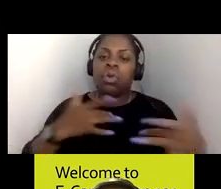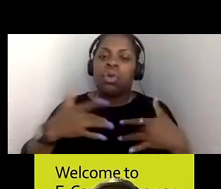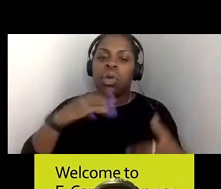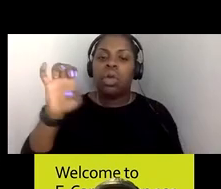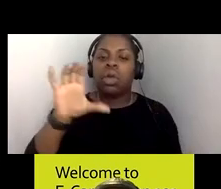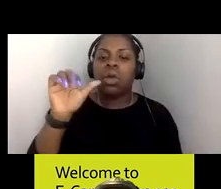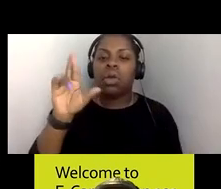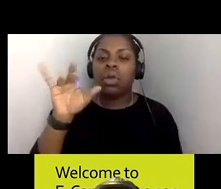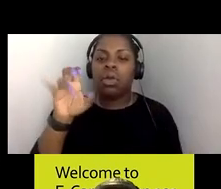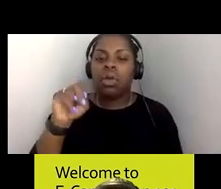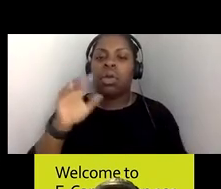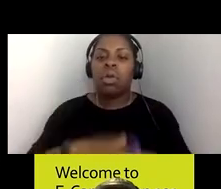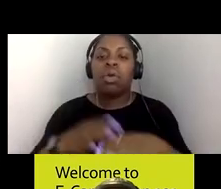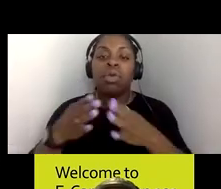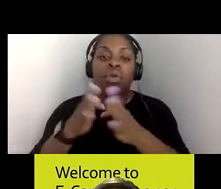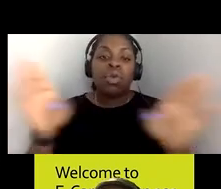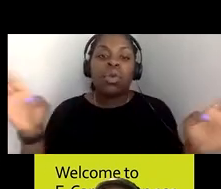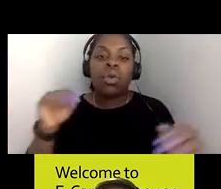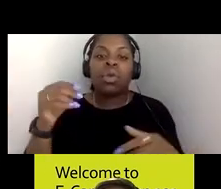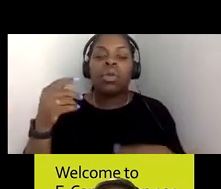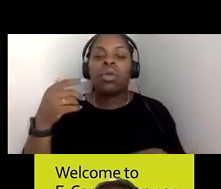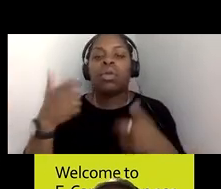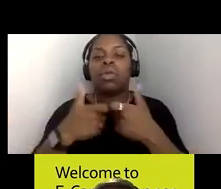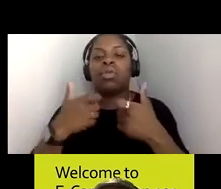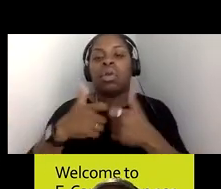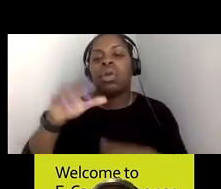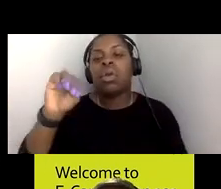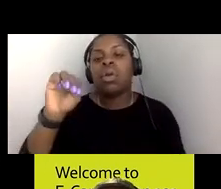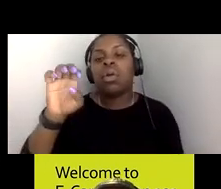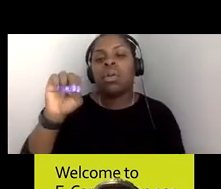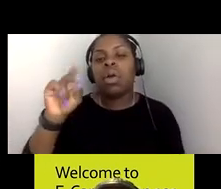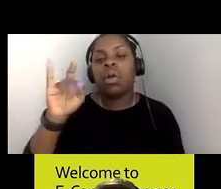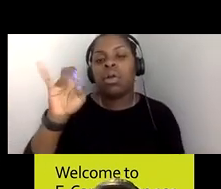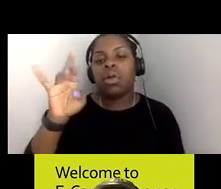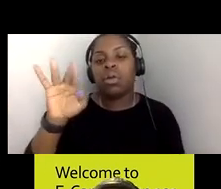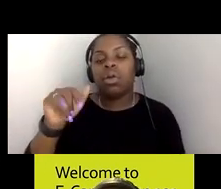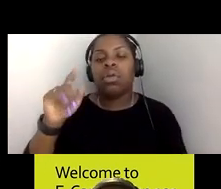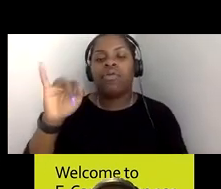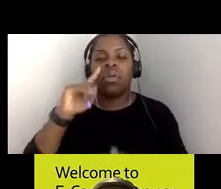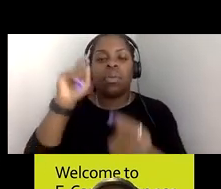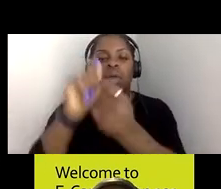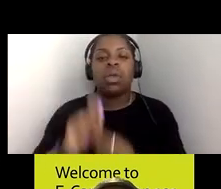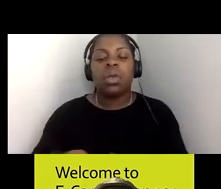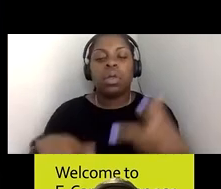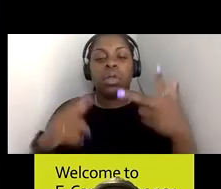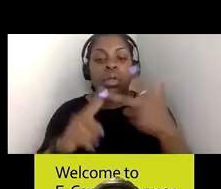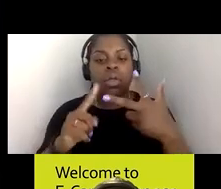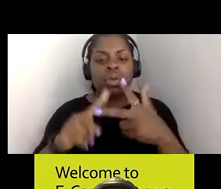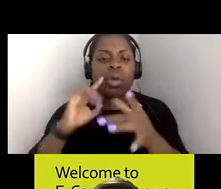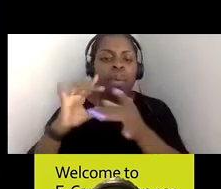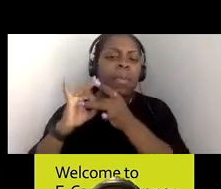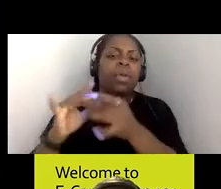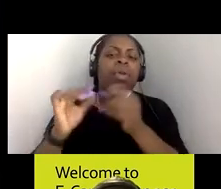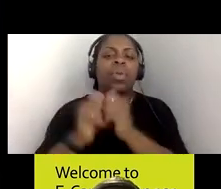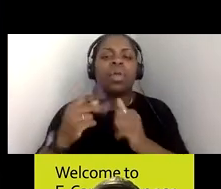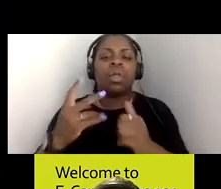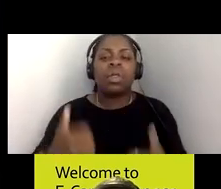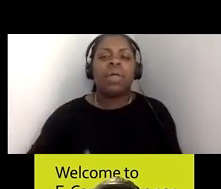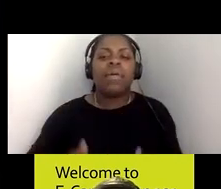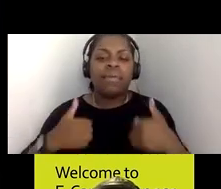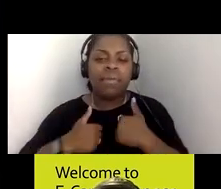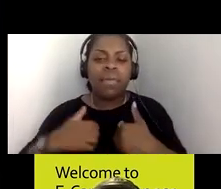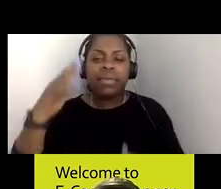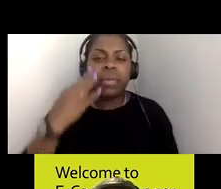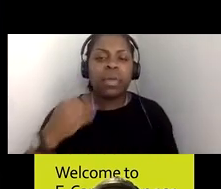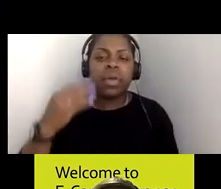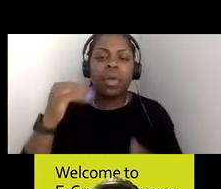claves y las luchas, concentrando en la monitoreación electrónica. Esto es muy importante, conectar